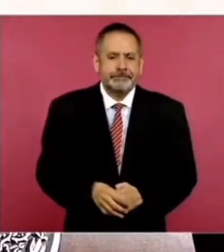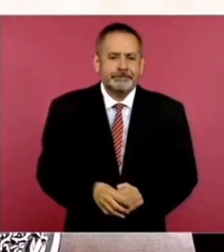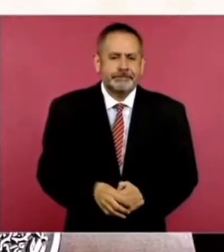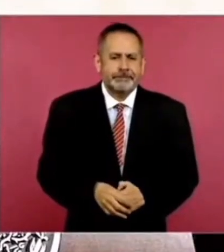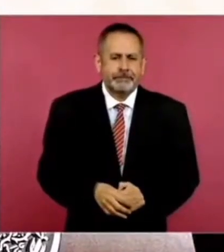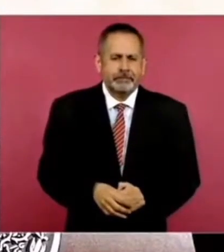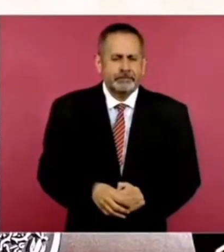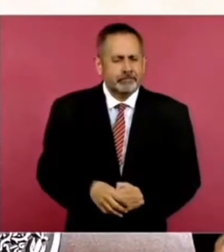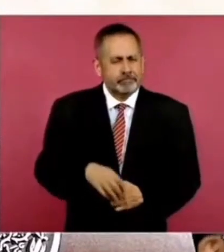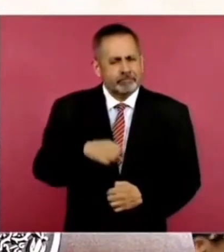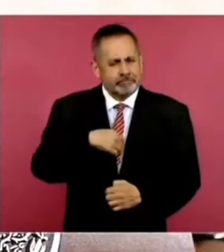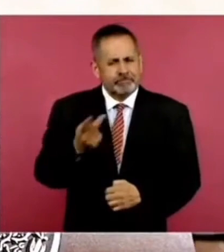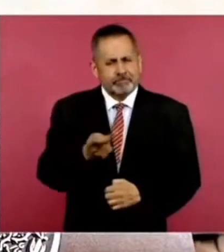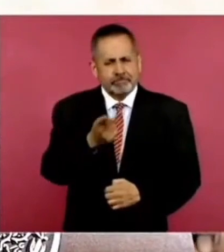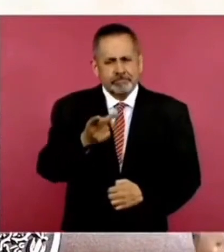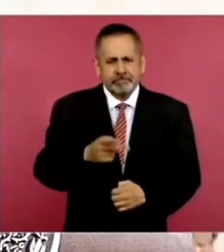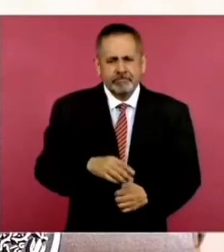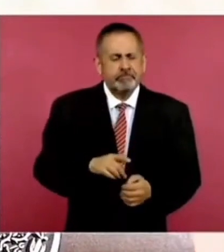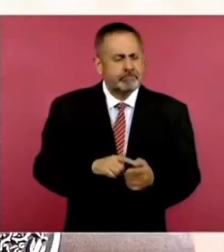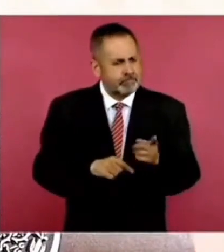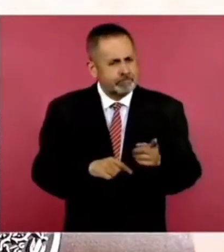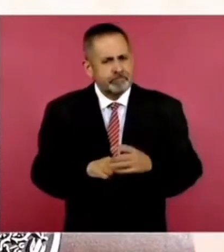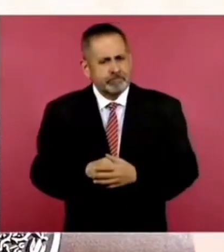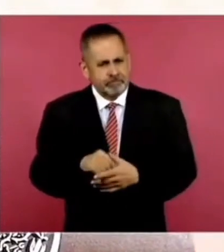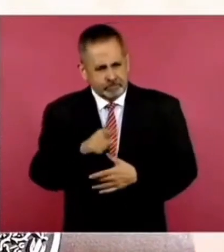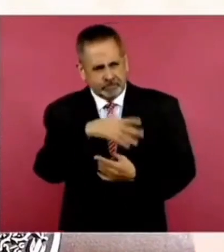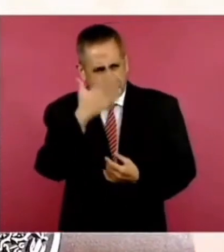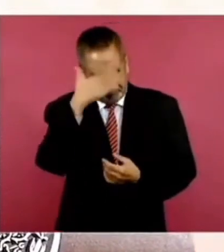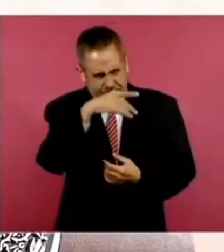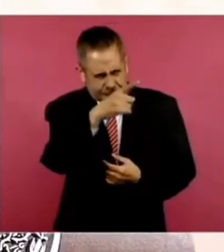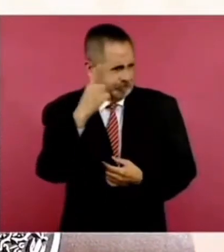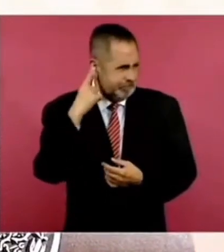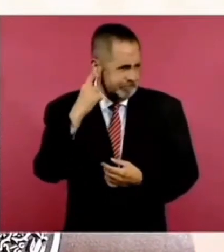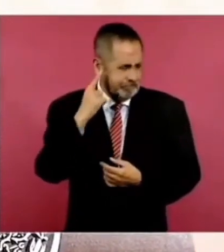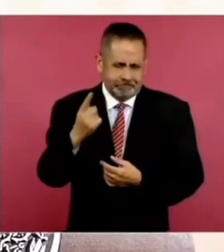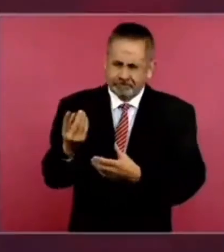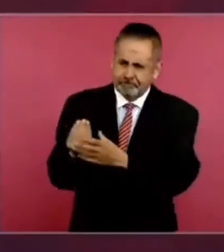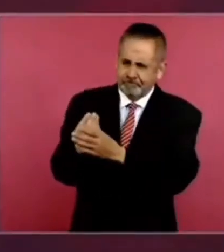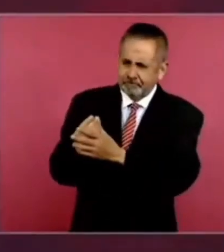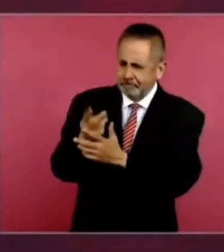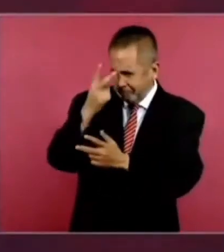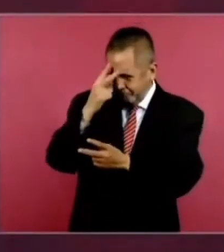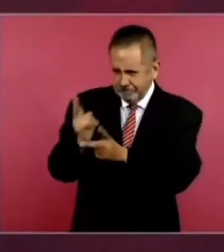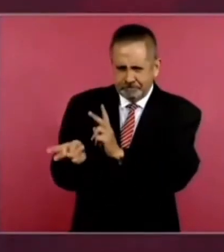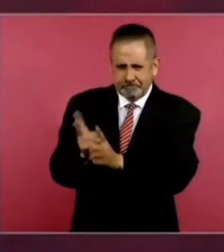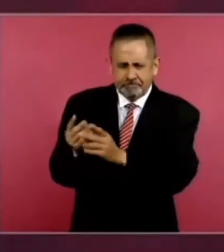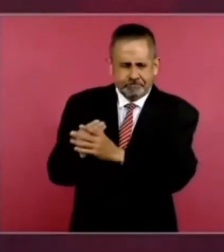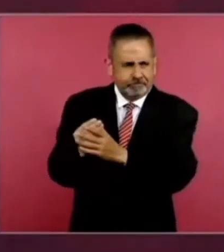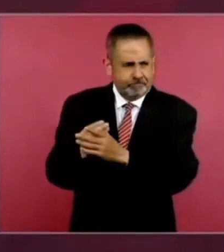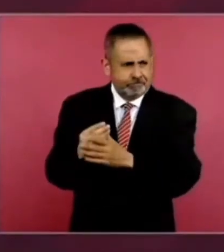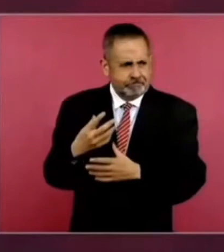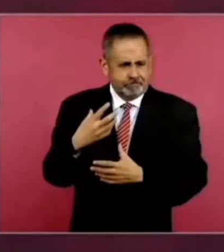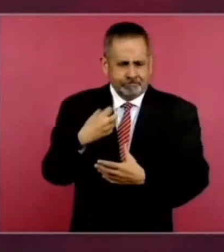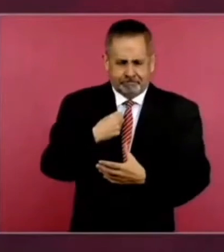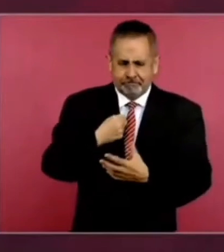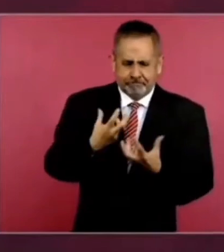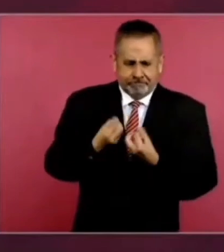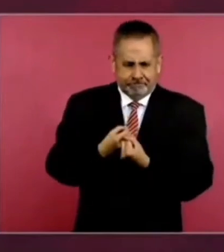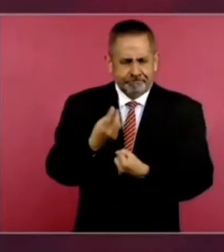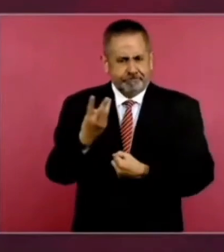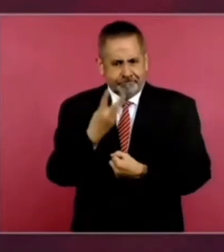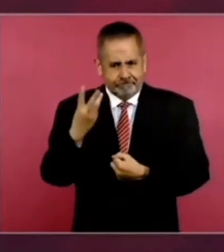Y le pregunté que si se había enterado. Y me contestó que sí, que estaba al tanto